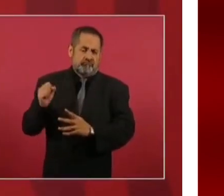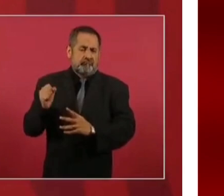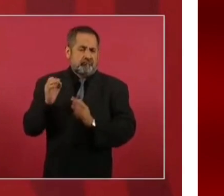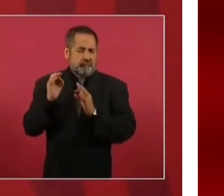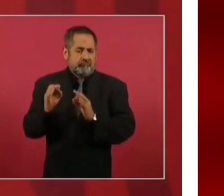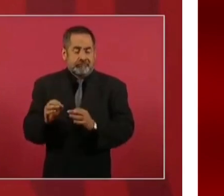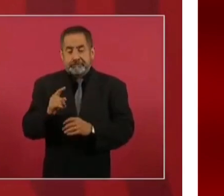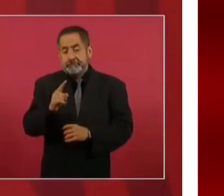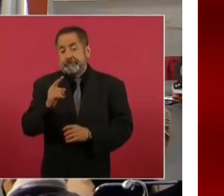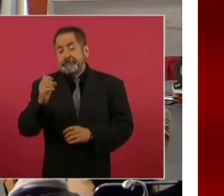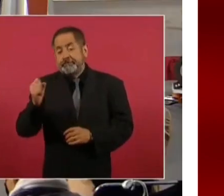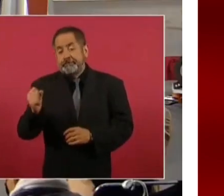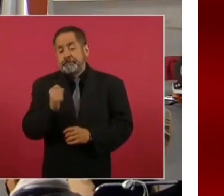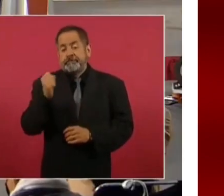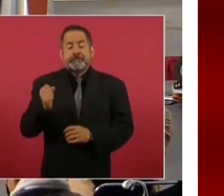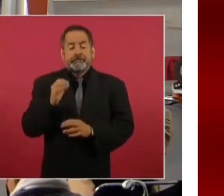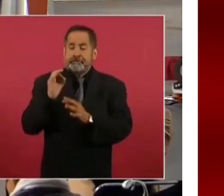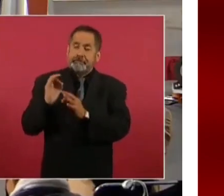afortunadamente,